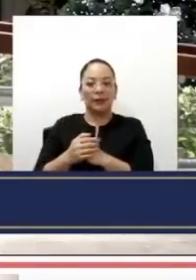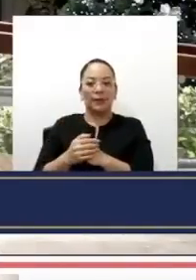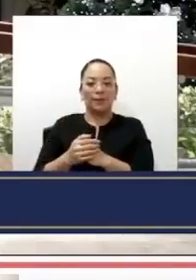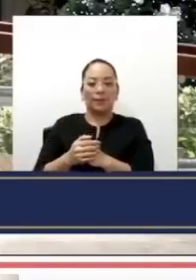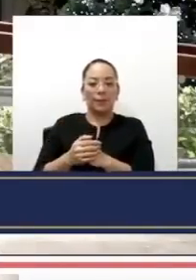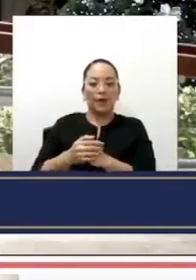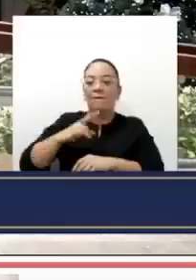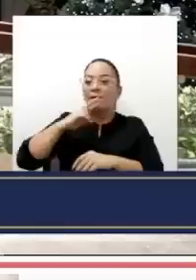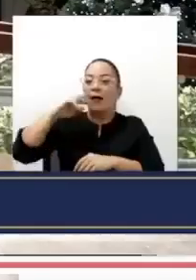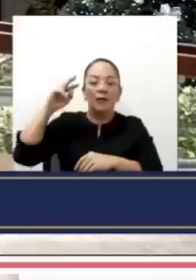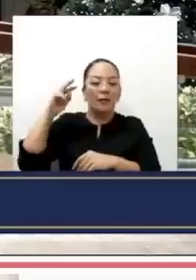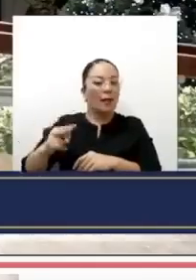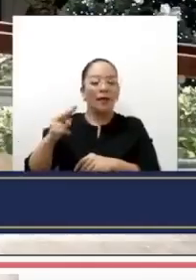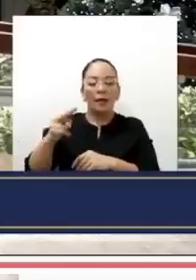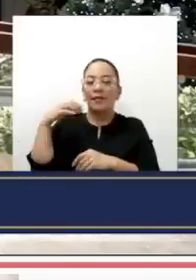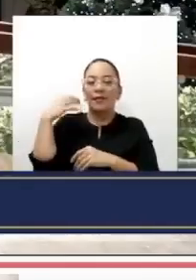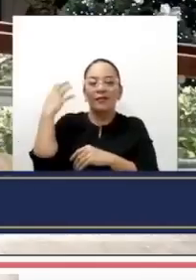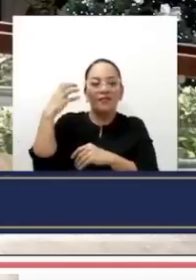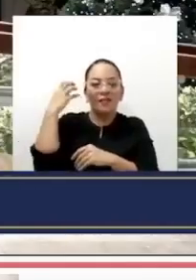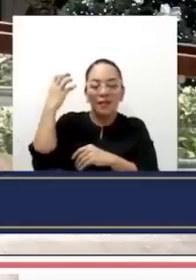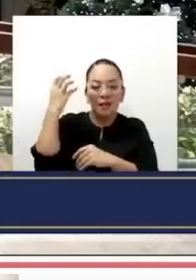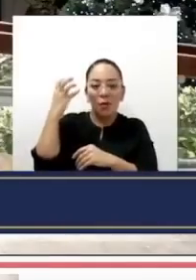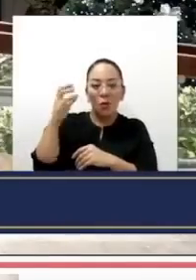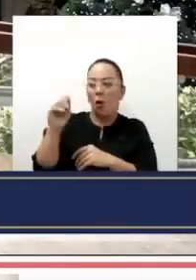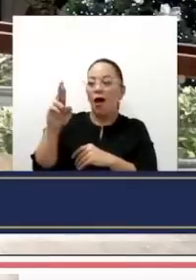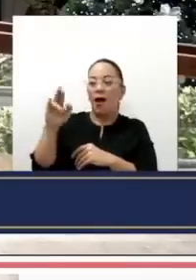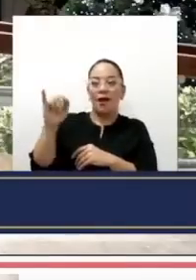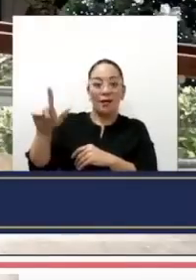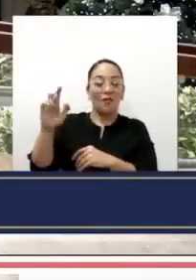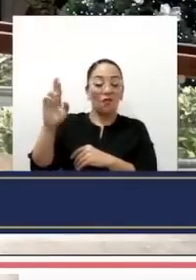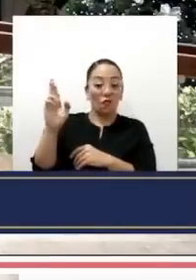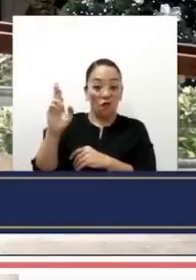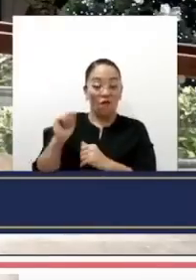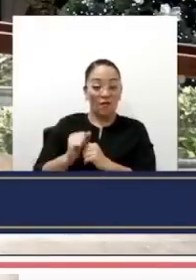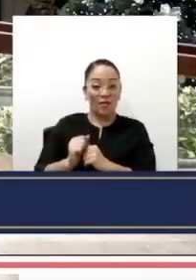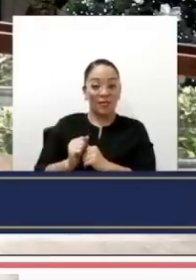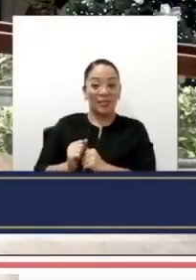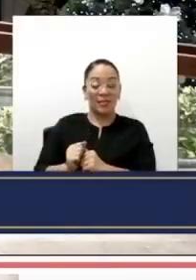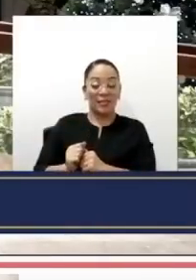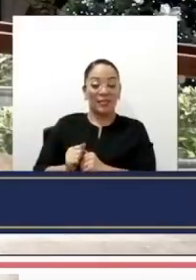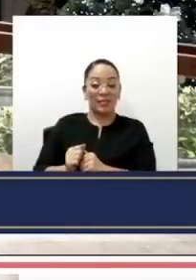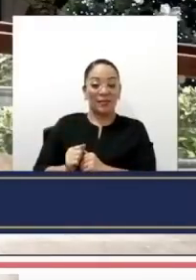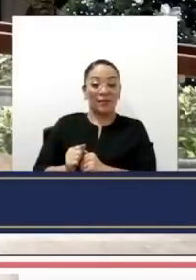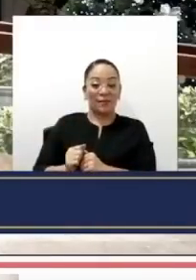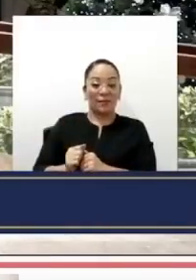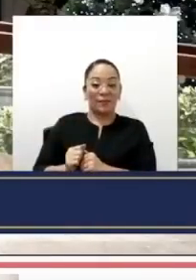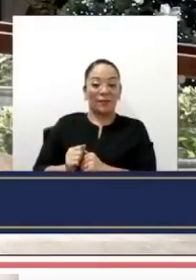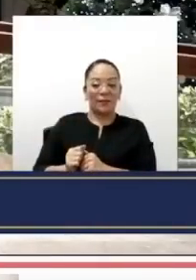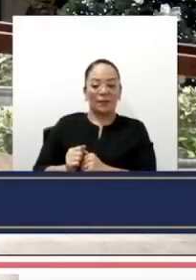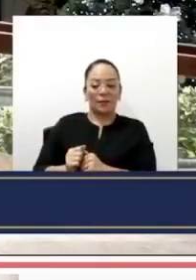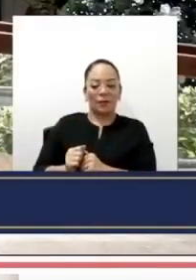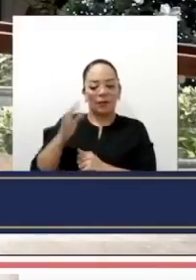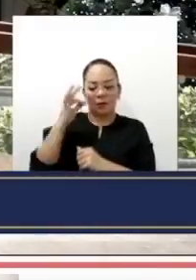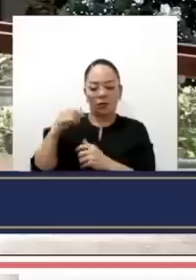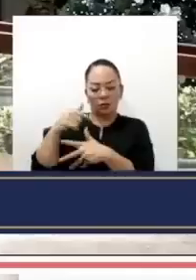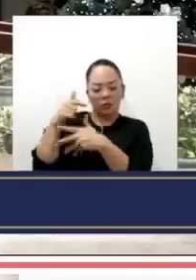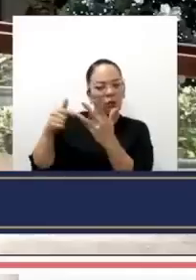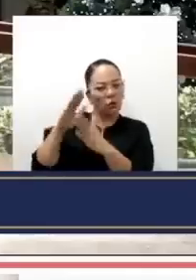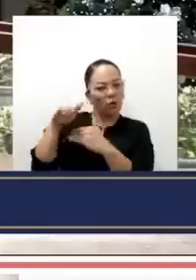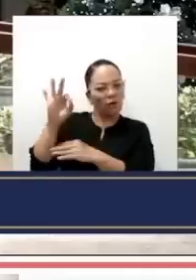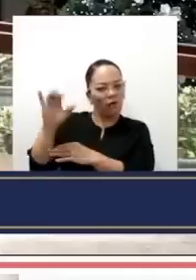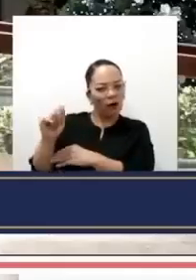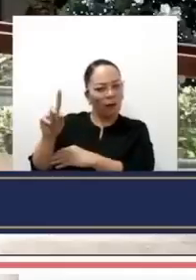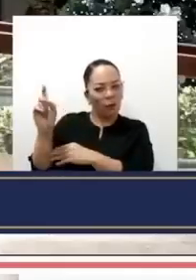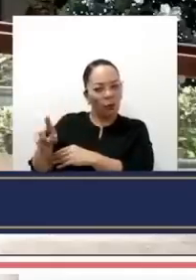es verdaderamente ridículo es que Ariel Robles y los fueron todos los del Frente Amplio.